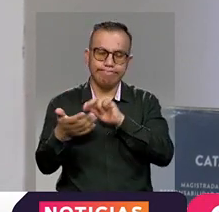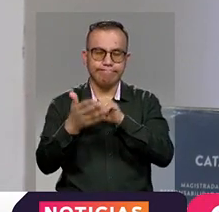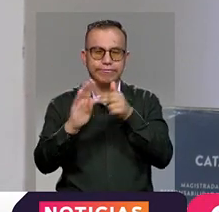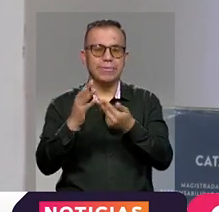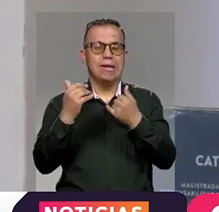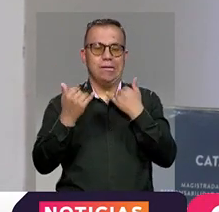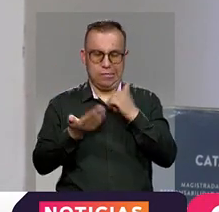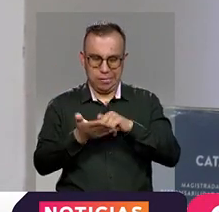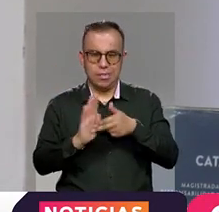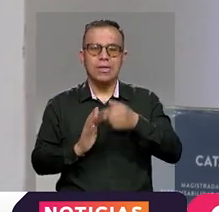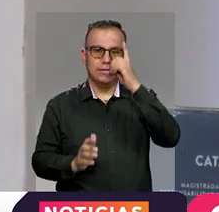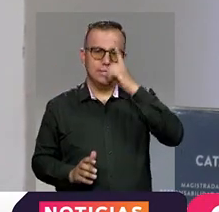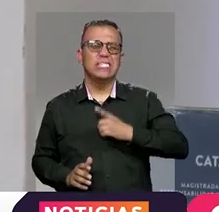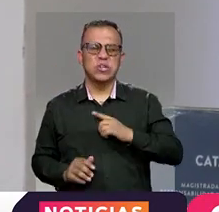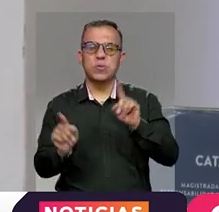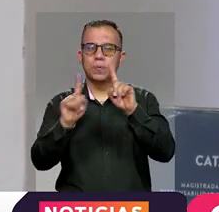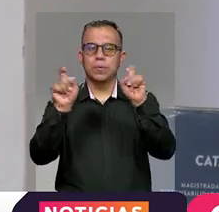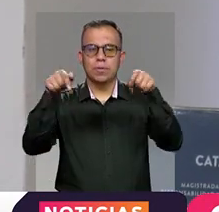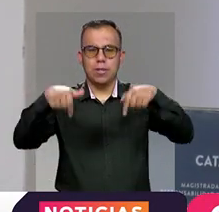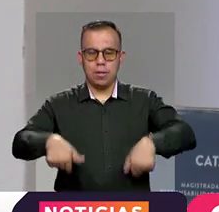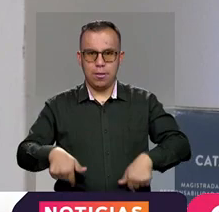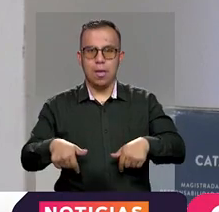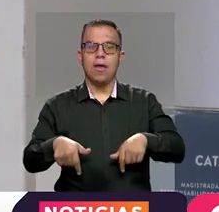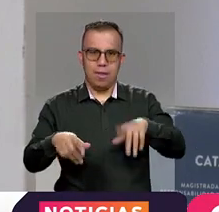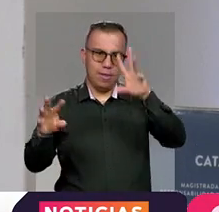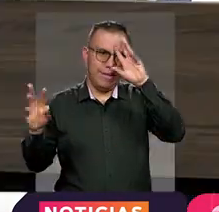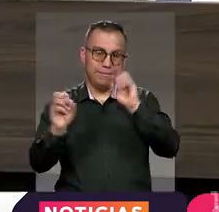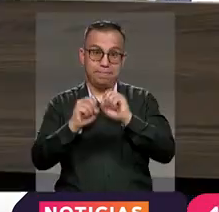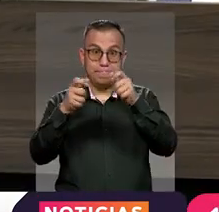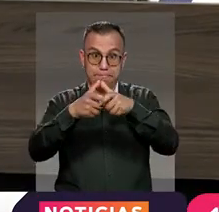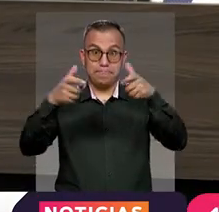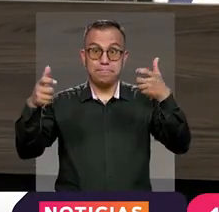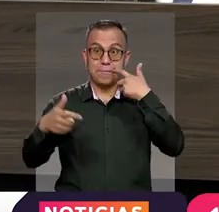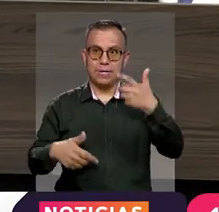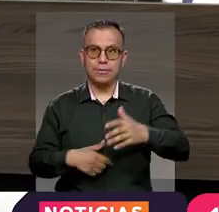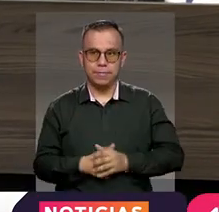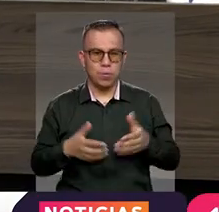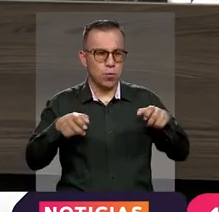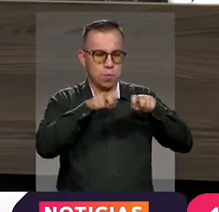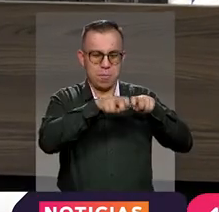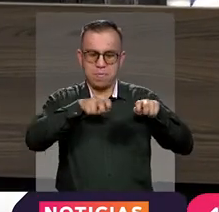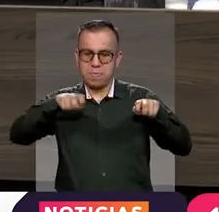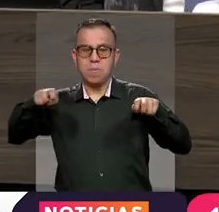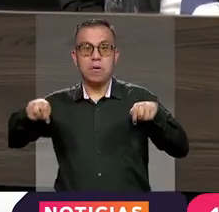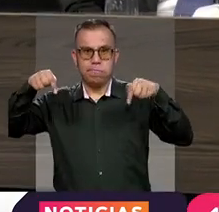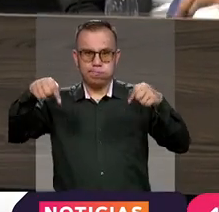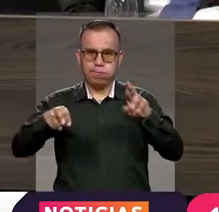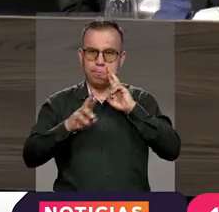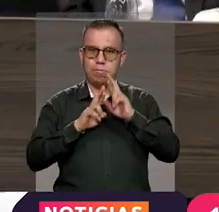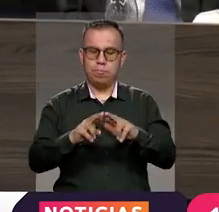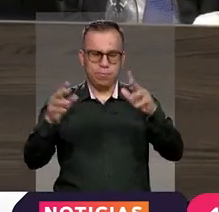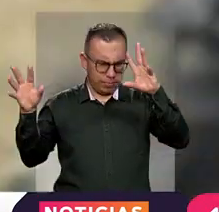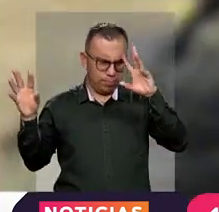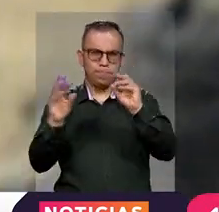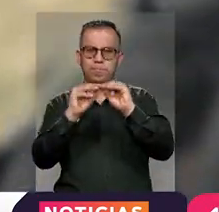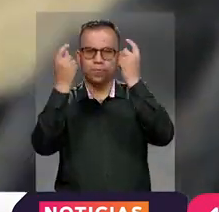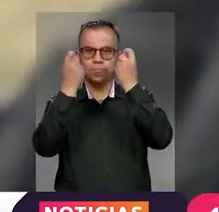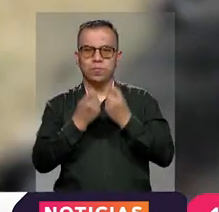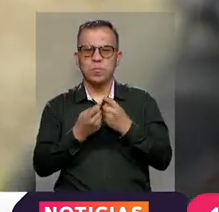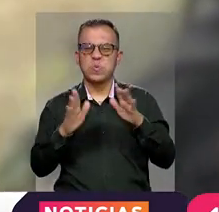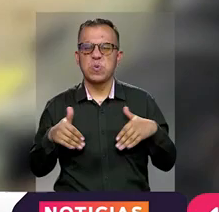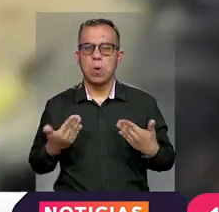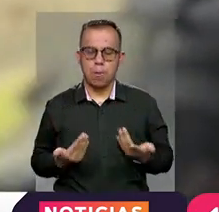contribuyó decididamente a este patrón macrocriminal. Los magistrados de la sala de reconocimiento concluyeron que los